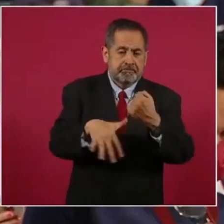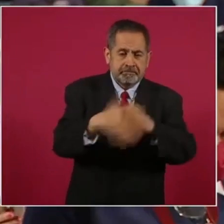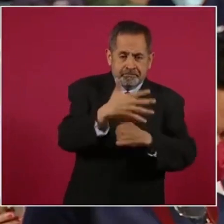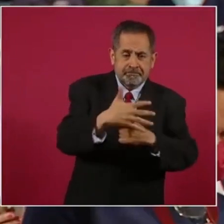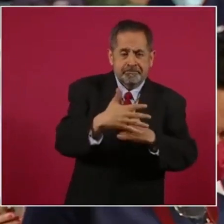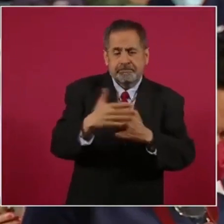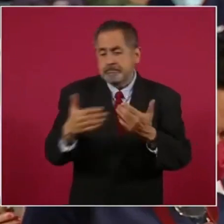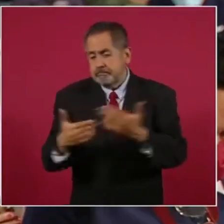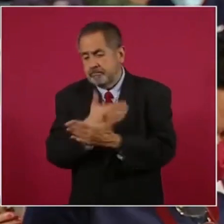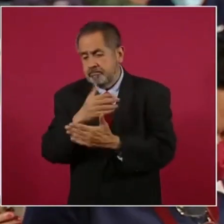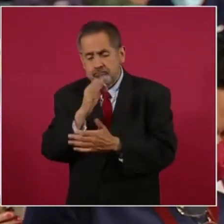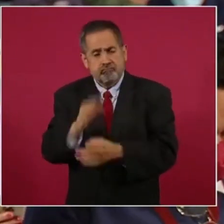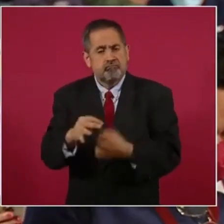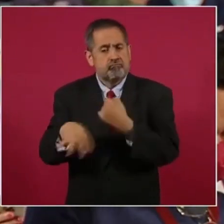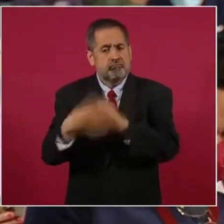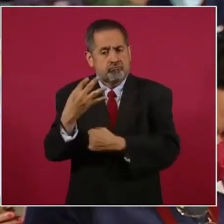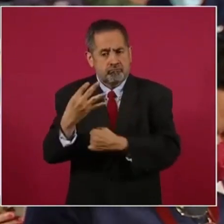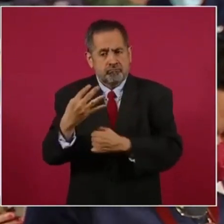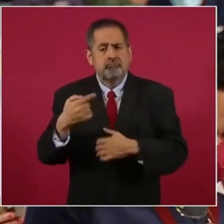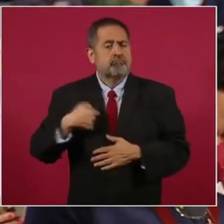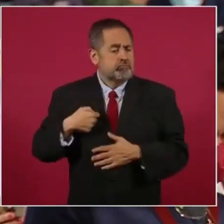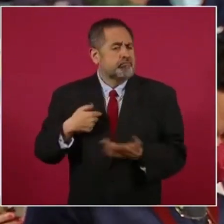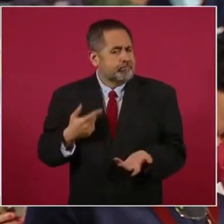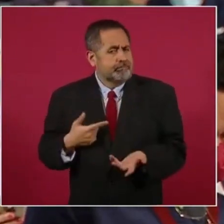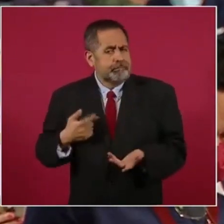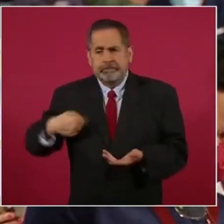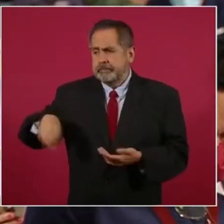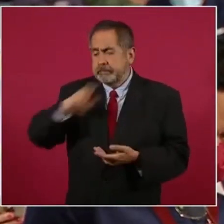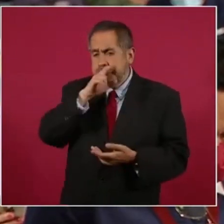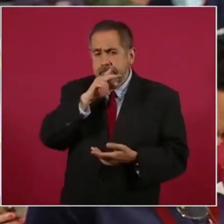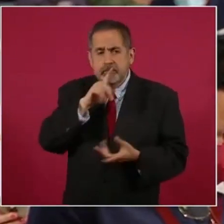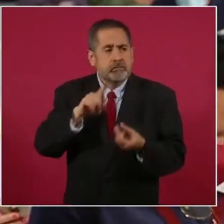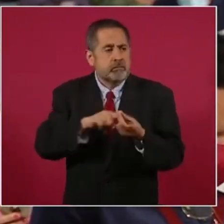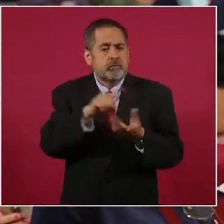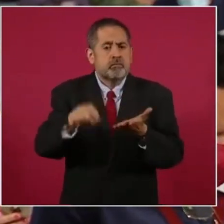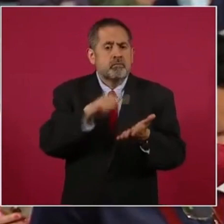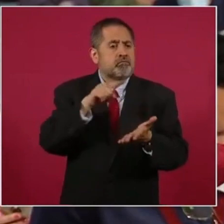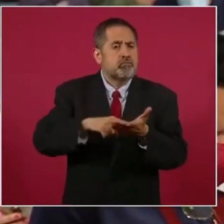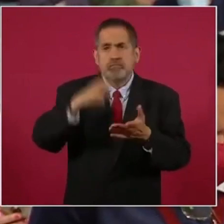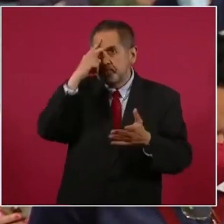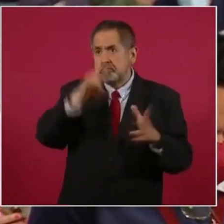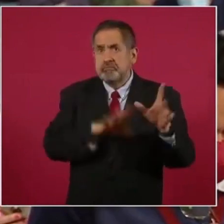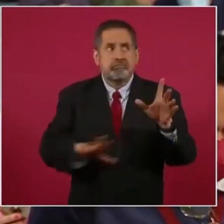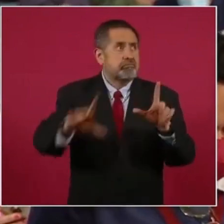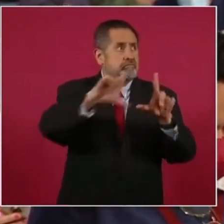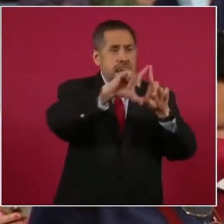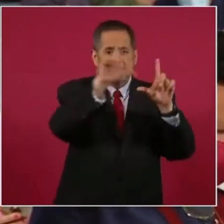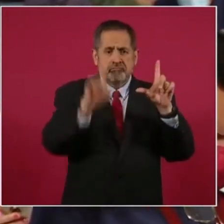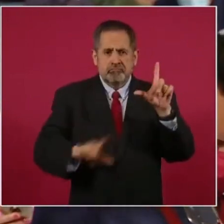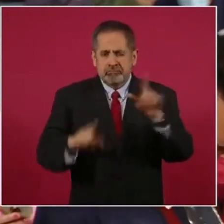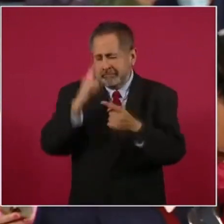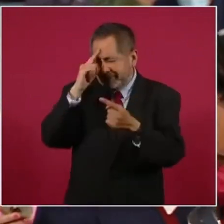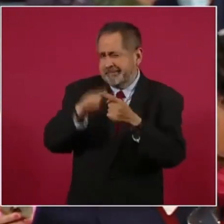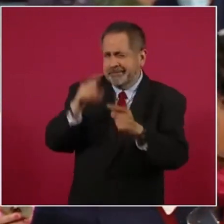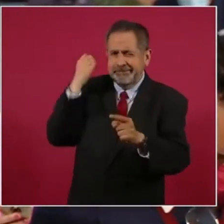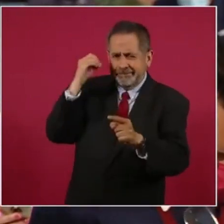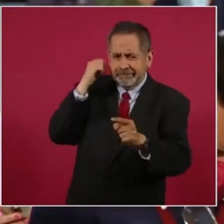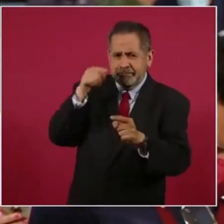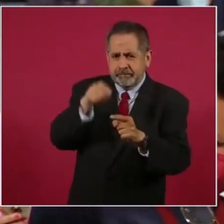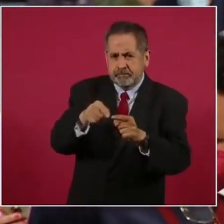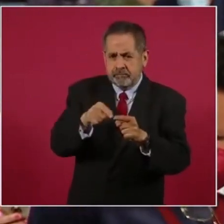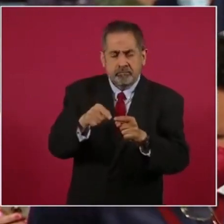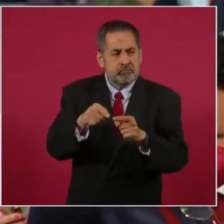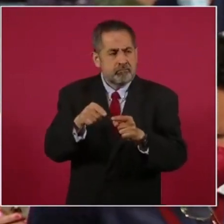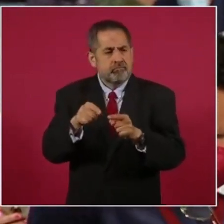Etla. Hemos estado preocupados porque no hay un lugar en México, en todo el territorio nacional, creo que en Oaxaca sí lo hay, para que se